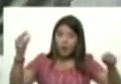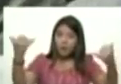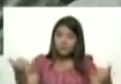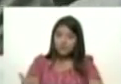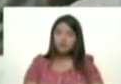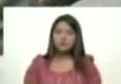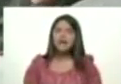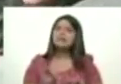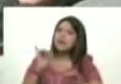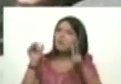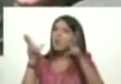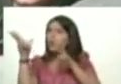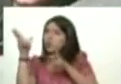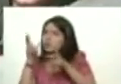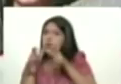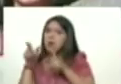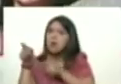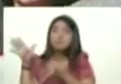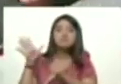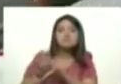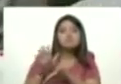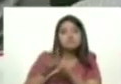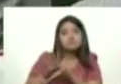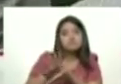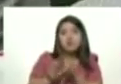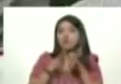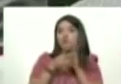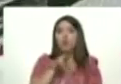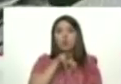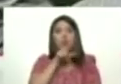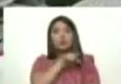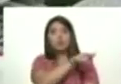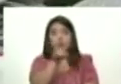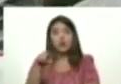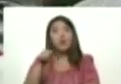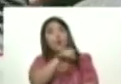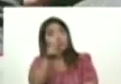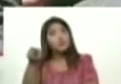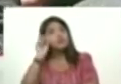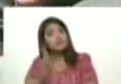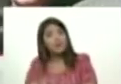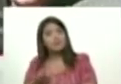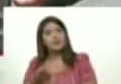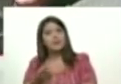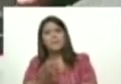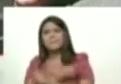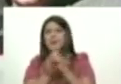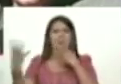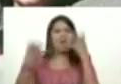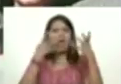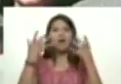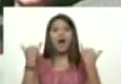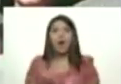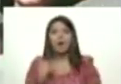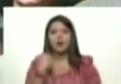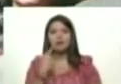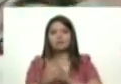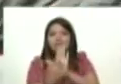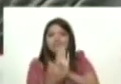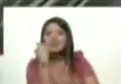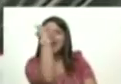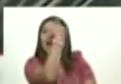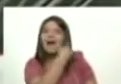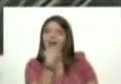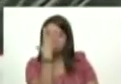hemos escuchado con tranquilidad las declaraciones. Ustedes se han desatado, se han quitado la careta.